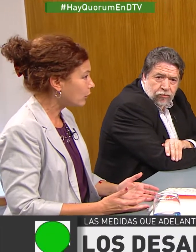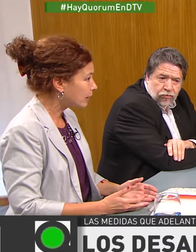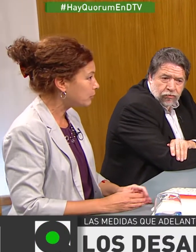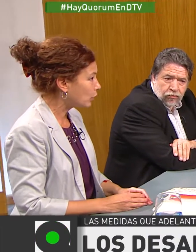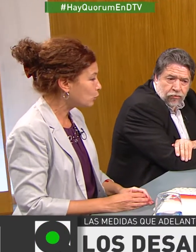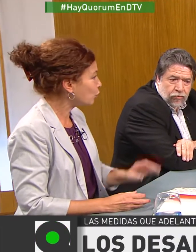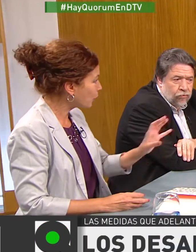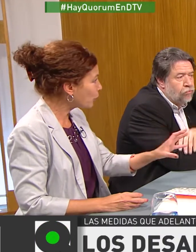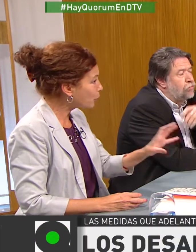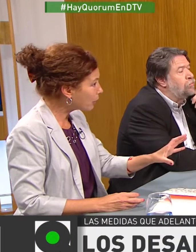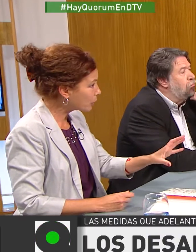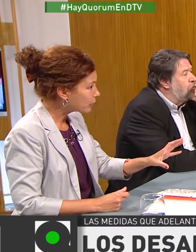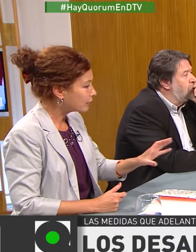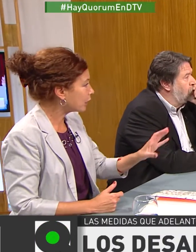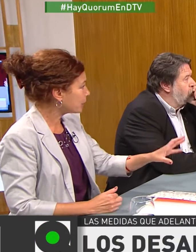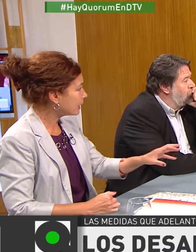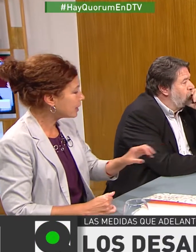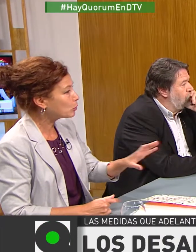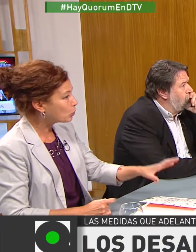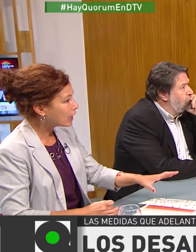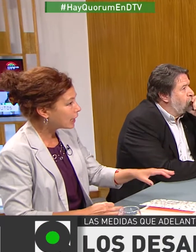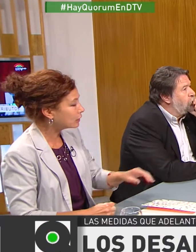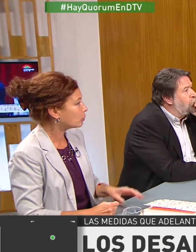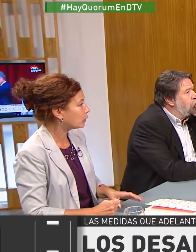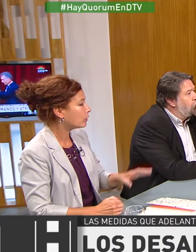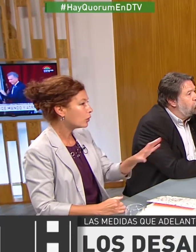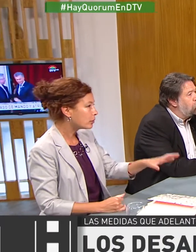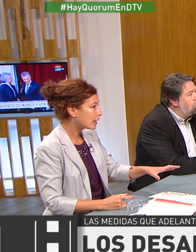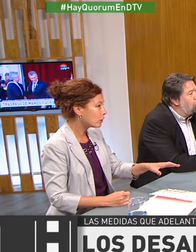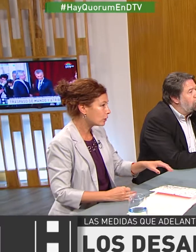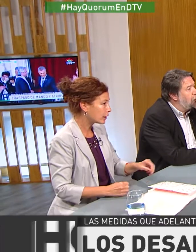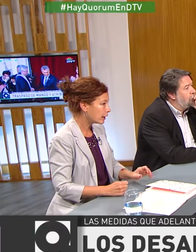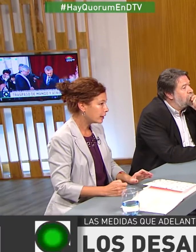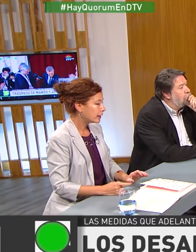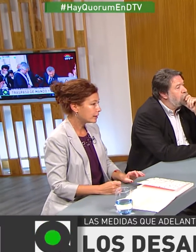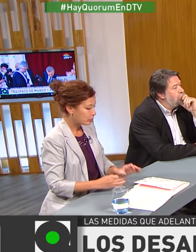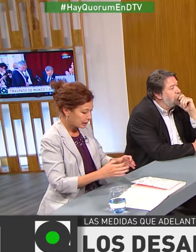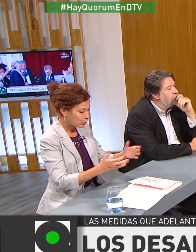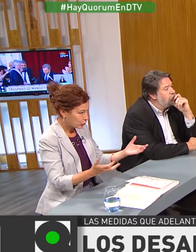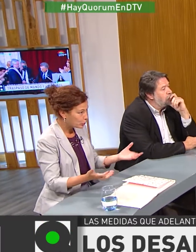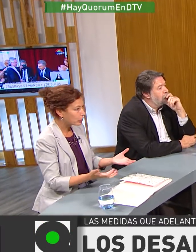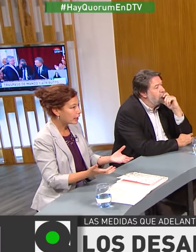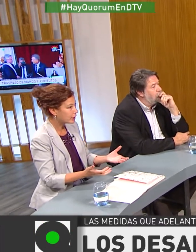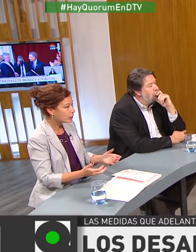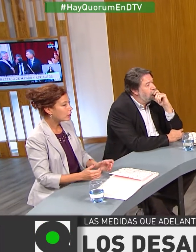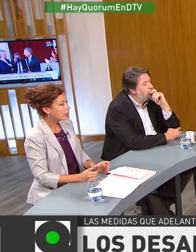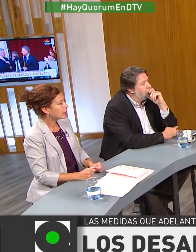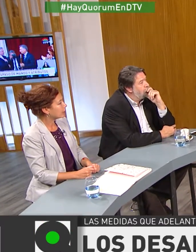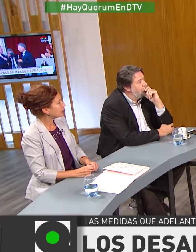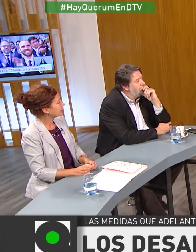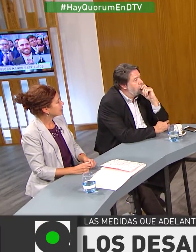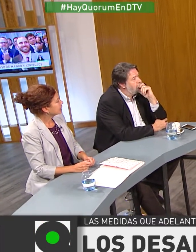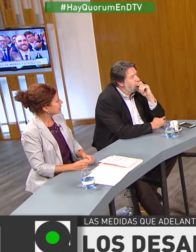experimentados, ¿no? Digo, muchos nuevos, Sí. sin experiencia, como Guzmán, como Gómez Alcorta, sin experiencia en la función pública, digo.